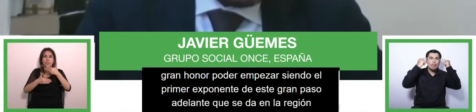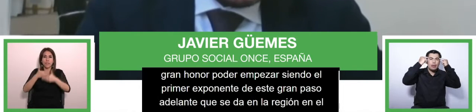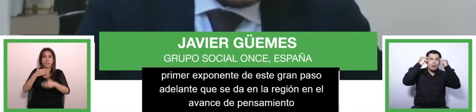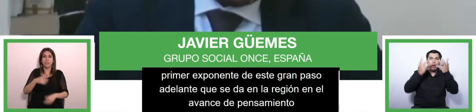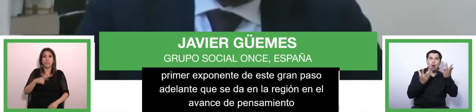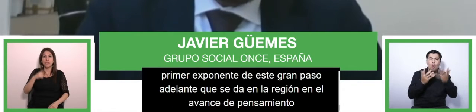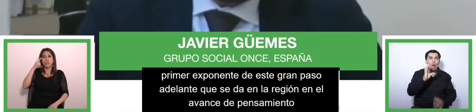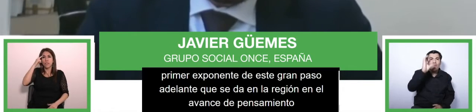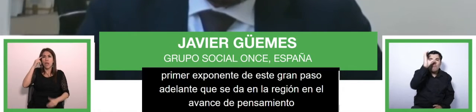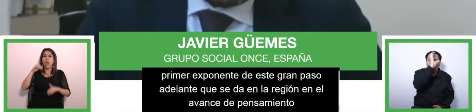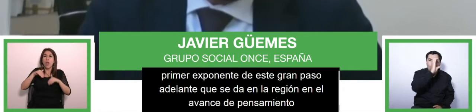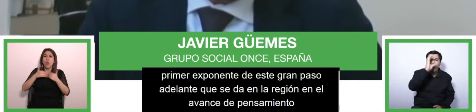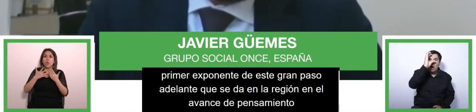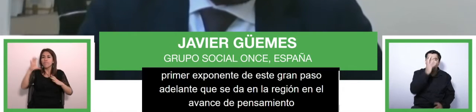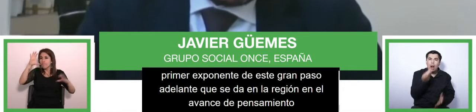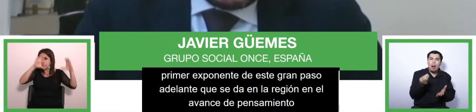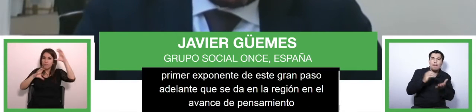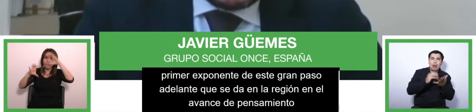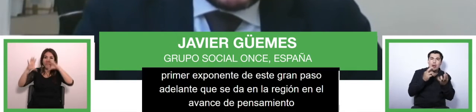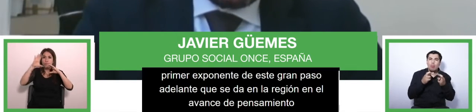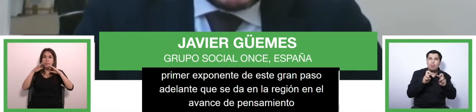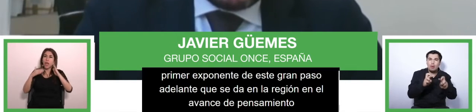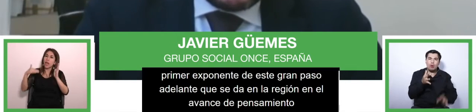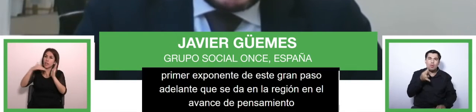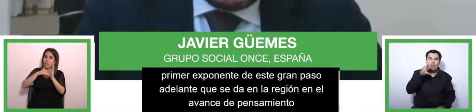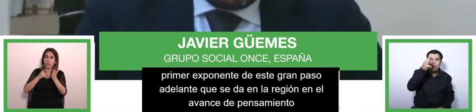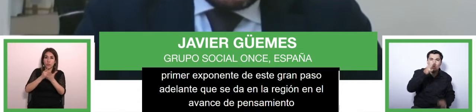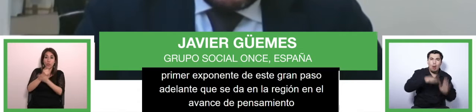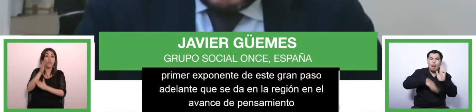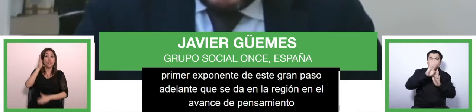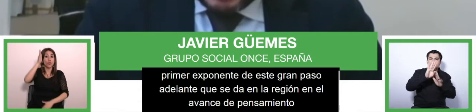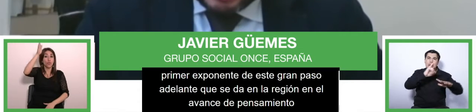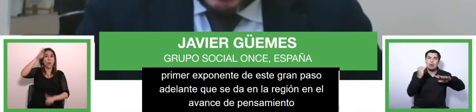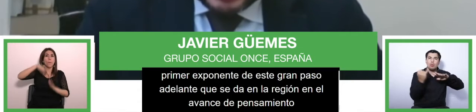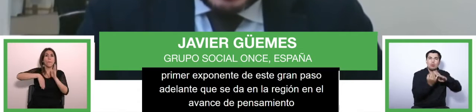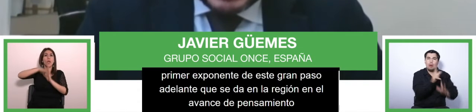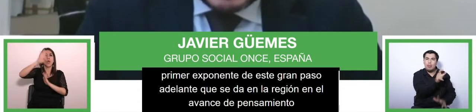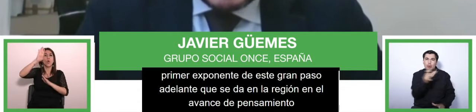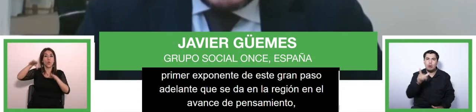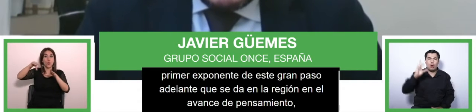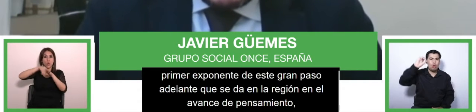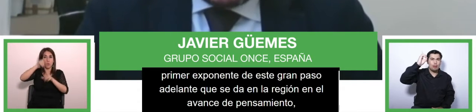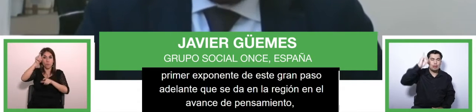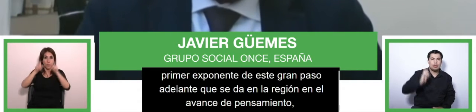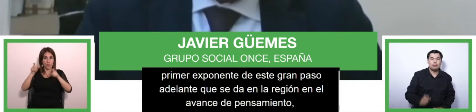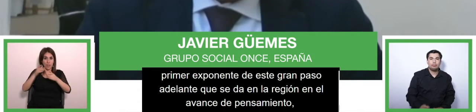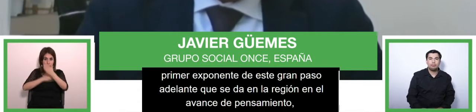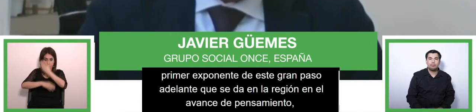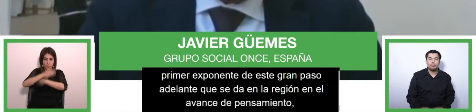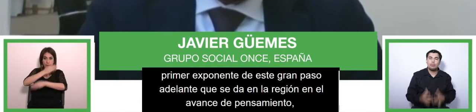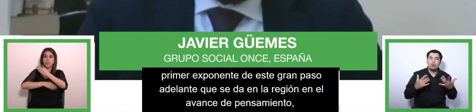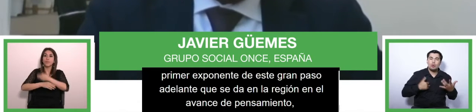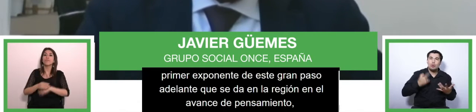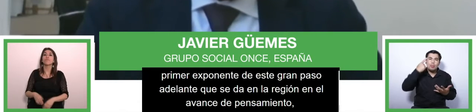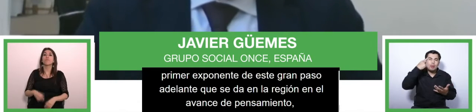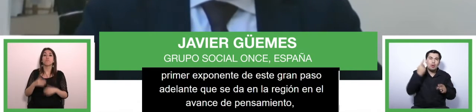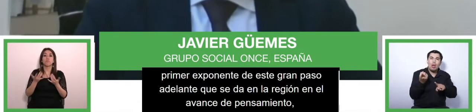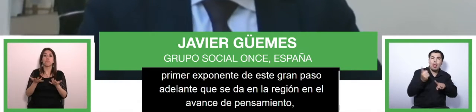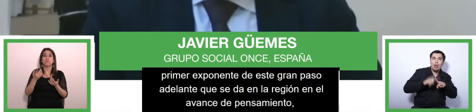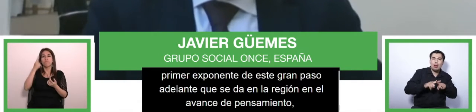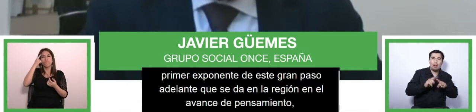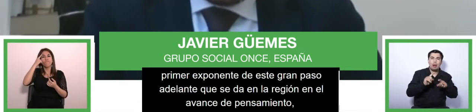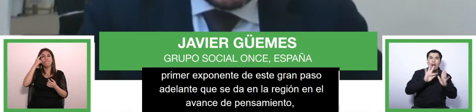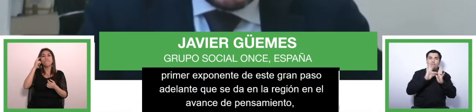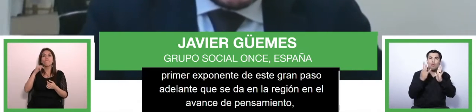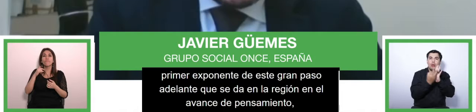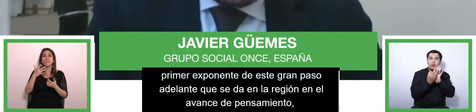más oportunidades y un futuro más inclusivo para las personas con discapacidad. Yo creo que además, tanto la Fundación Descúbreme como